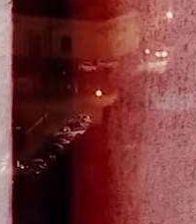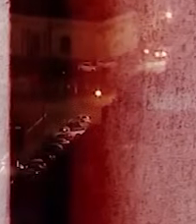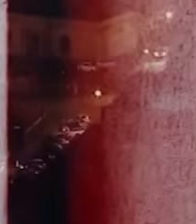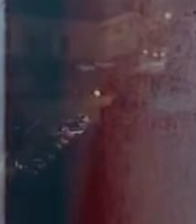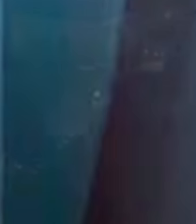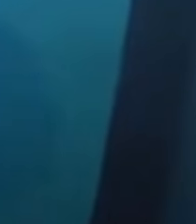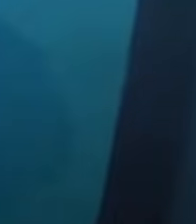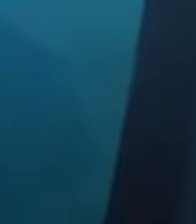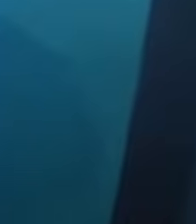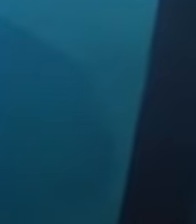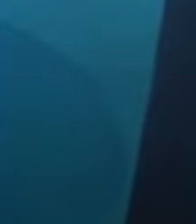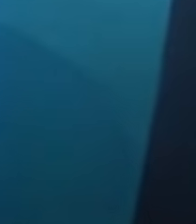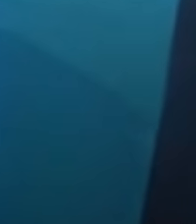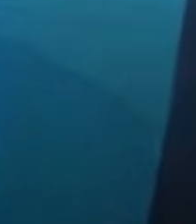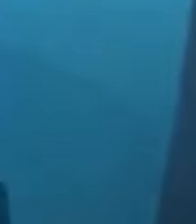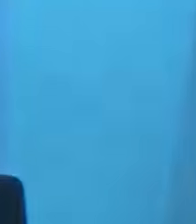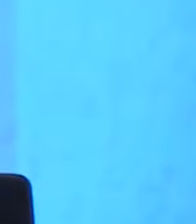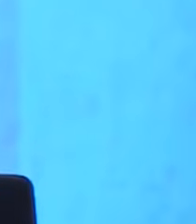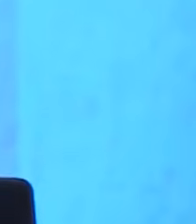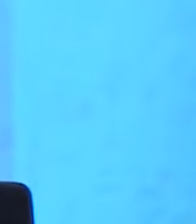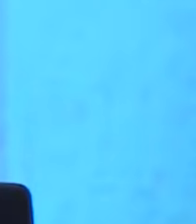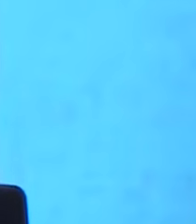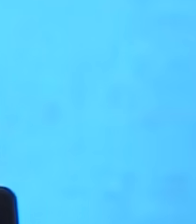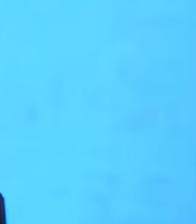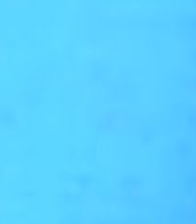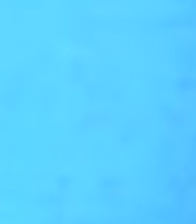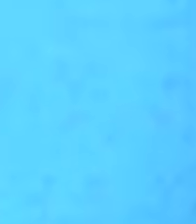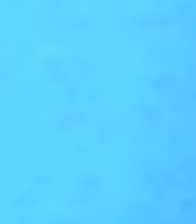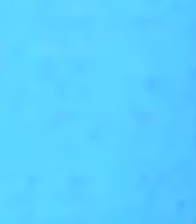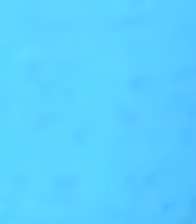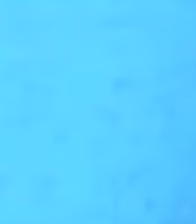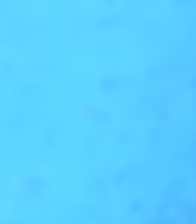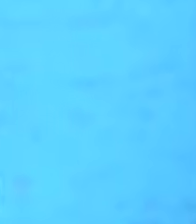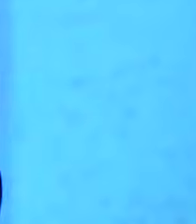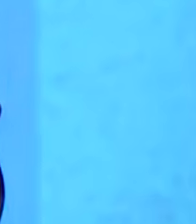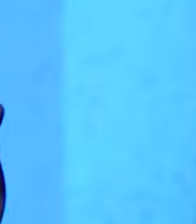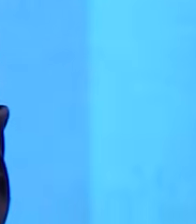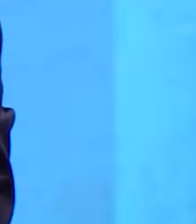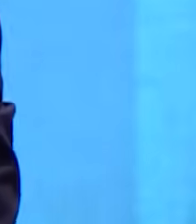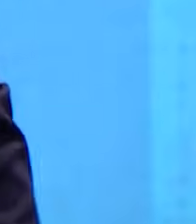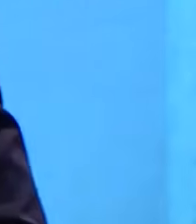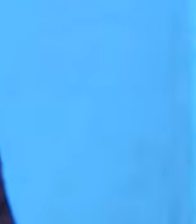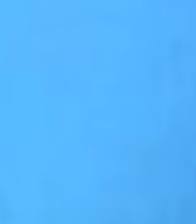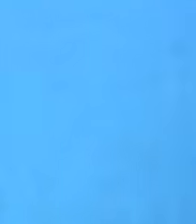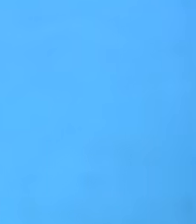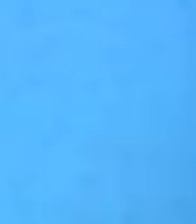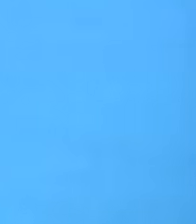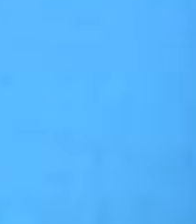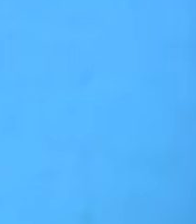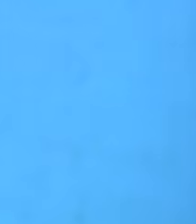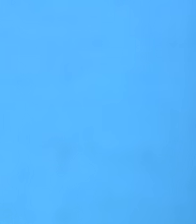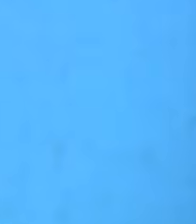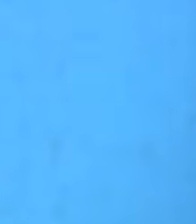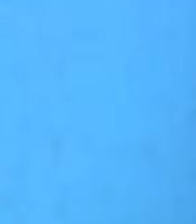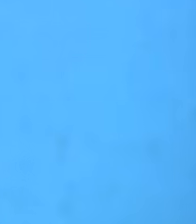mejor y varios temas estaremos hablando esta noche aquí en lado B en vivo en la pantalla de TV ciudad precisamente con el senador del mpp frente